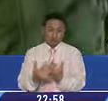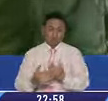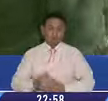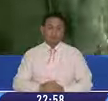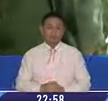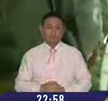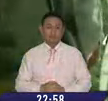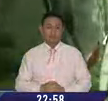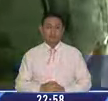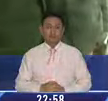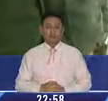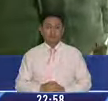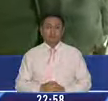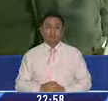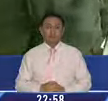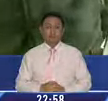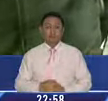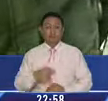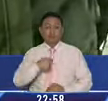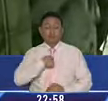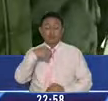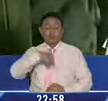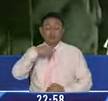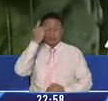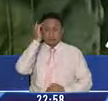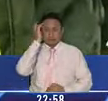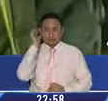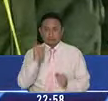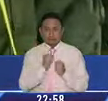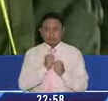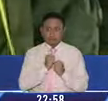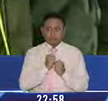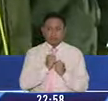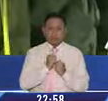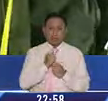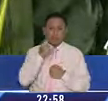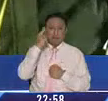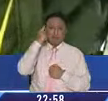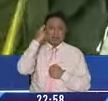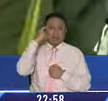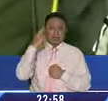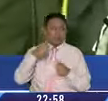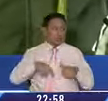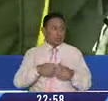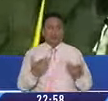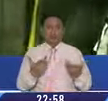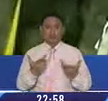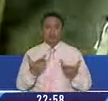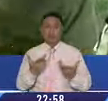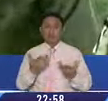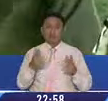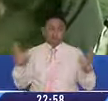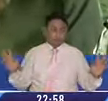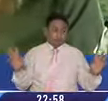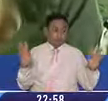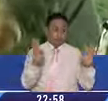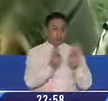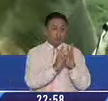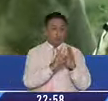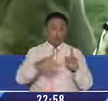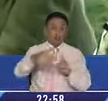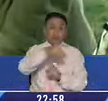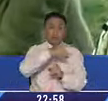madrugada. Estaba realmente asustada. Lo primero que pensamos fue un lugar en donde nos podíamos reunir y salimos al